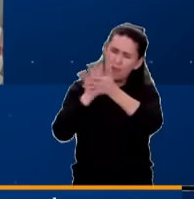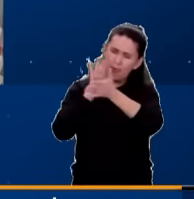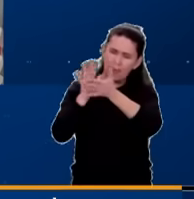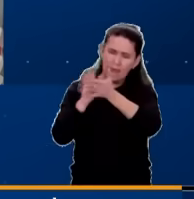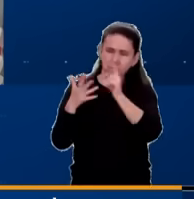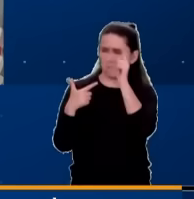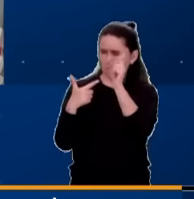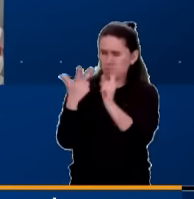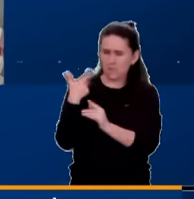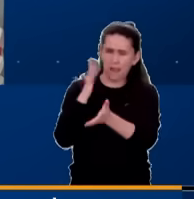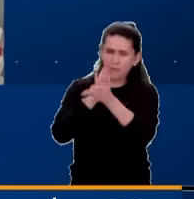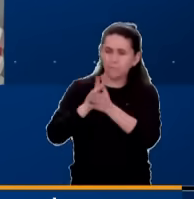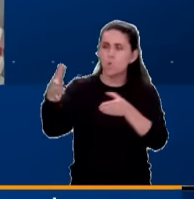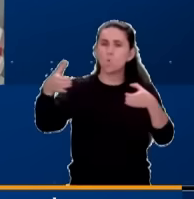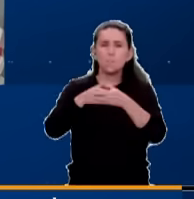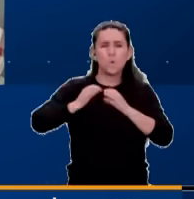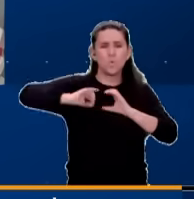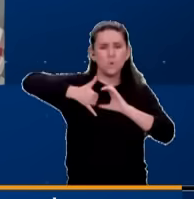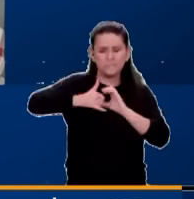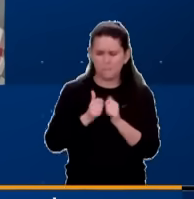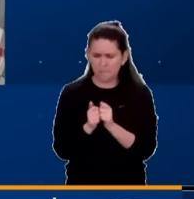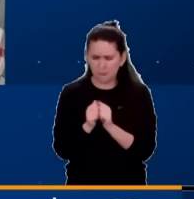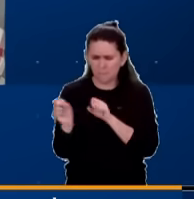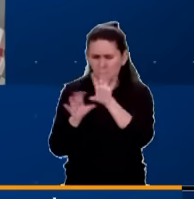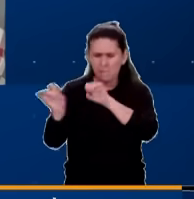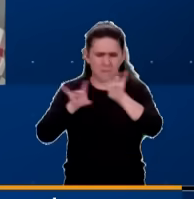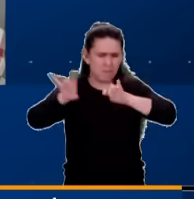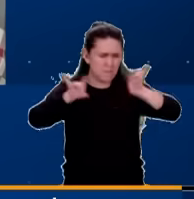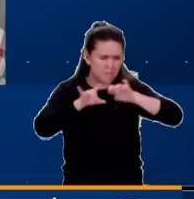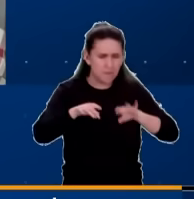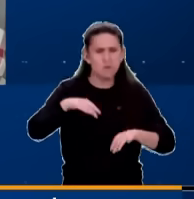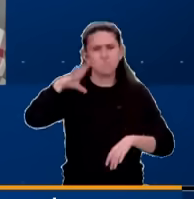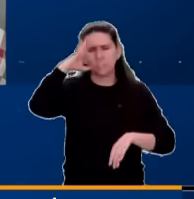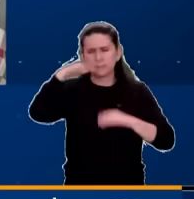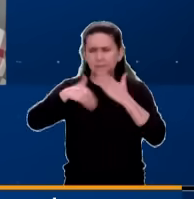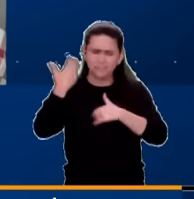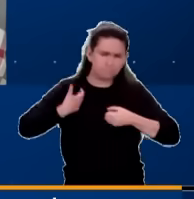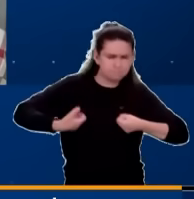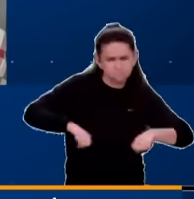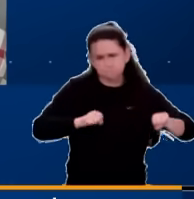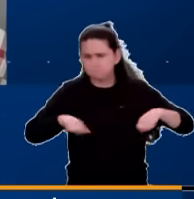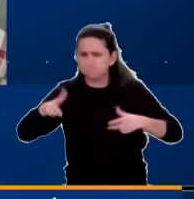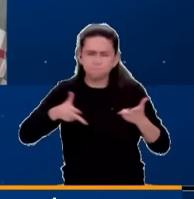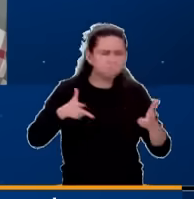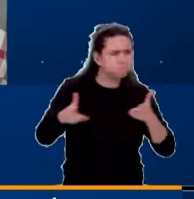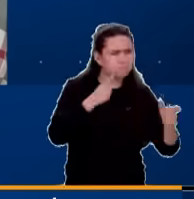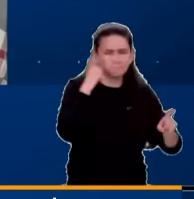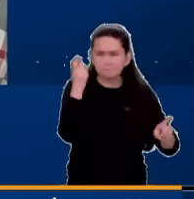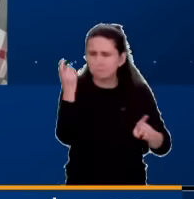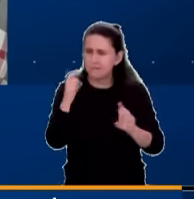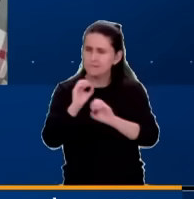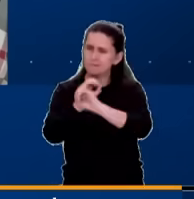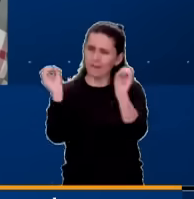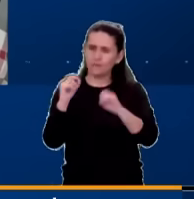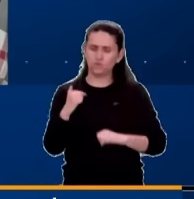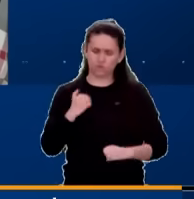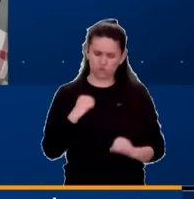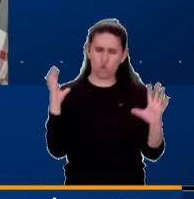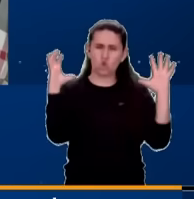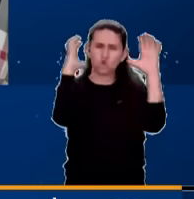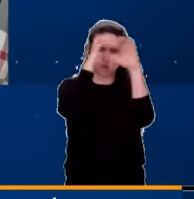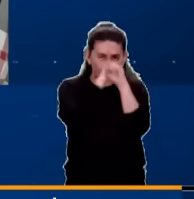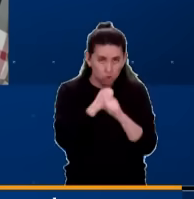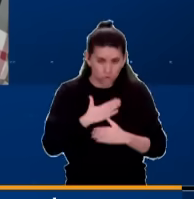informa por los grupos de WhatsApp ellos, comienzan a patrullar en el barrio y nada. Después yo me quedé toda la noche, yo la